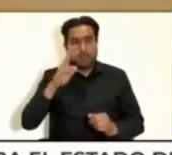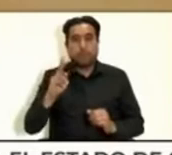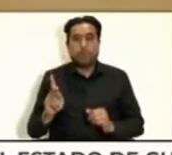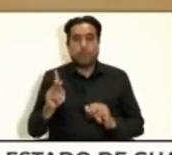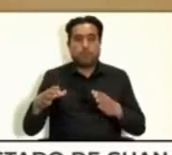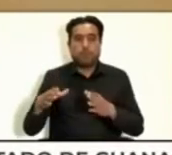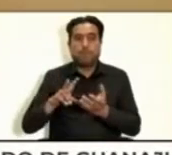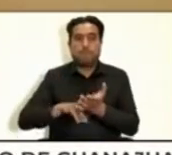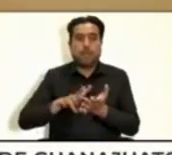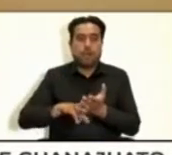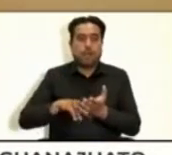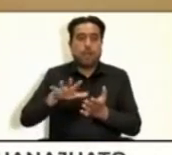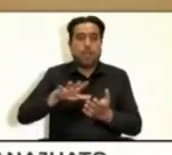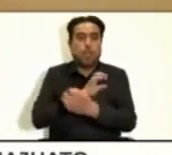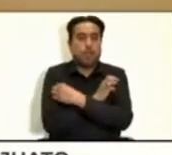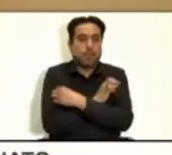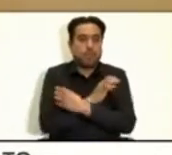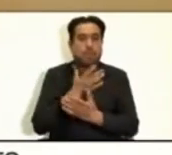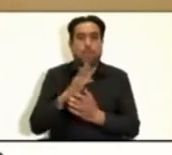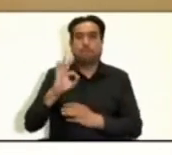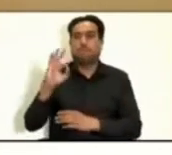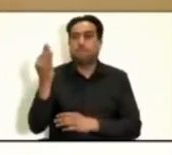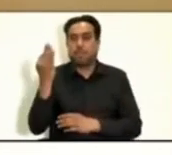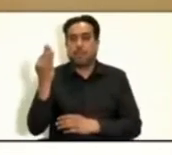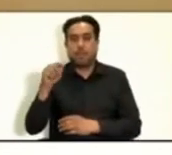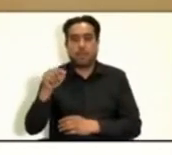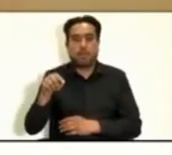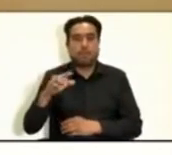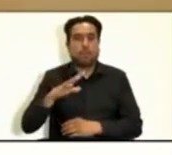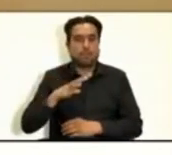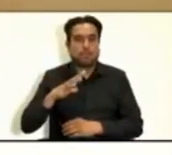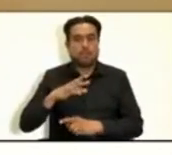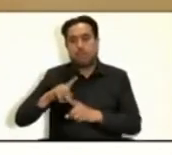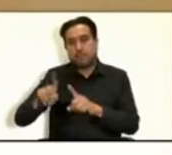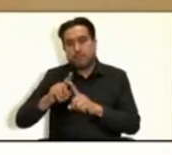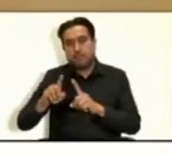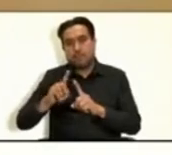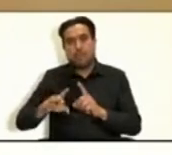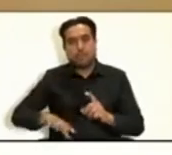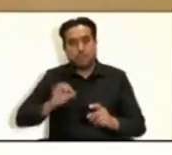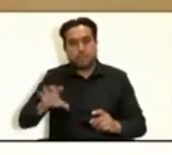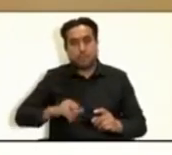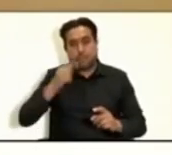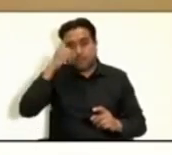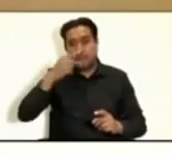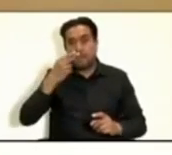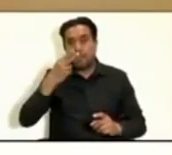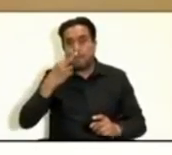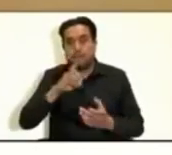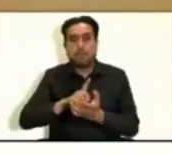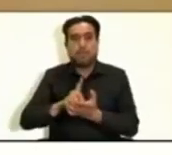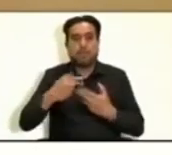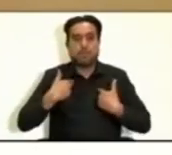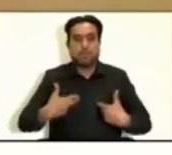de la educación desde el ámbito federal se ha traducido en importantes esfuerzos para garantizar el derecho humano a la